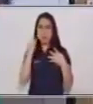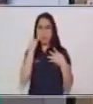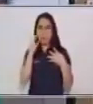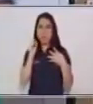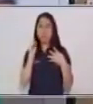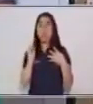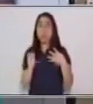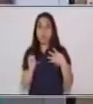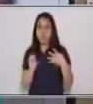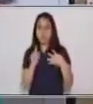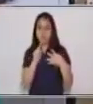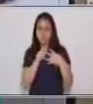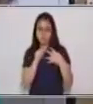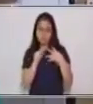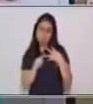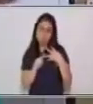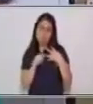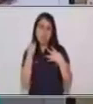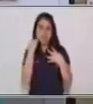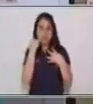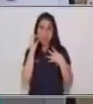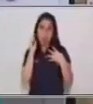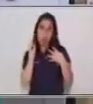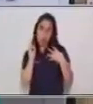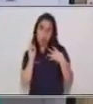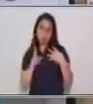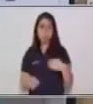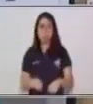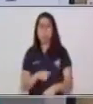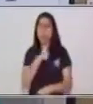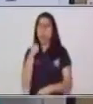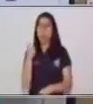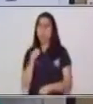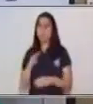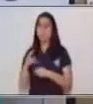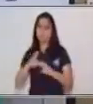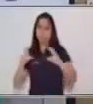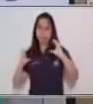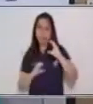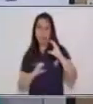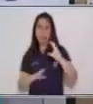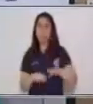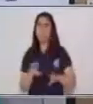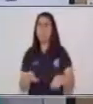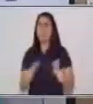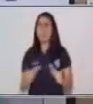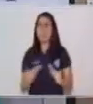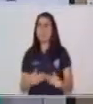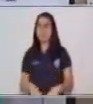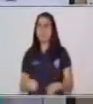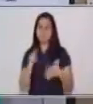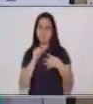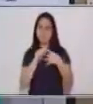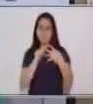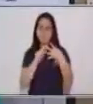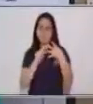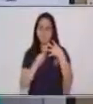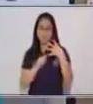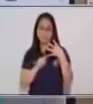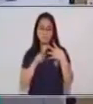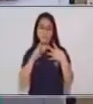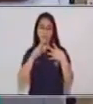la vocal I y la vocal O, en diferente posición, pero es una concordancia. Eso es, lo conocemos como